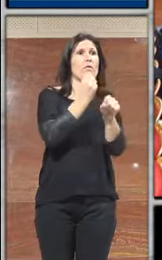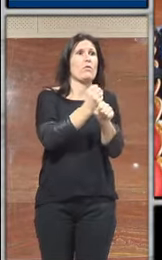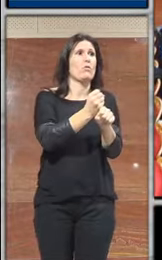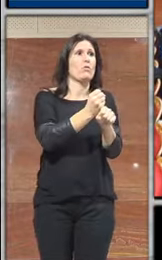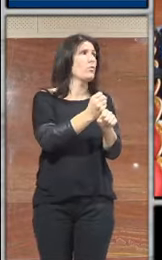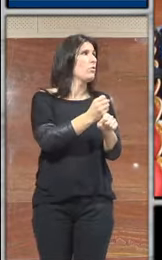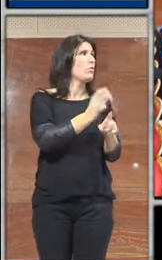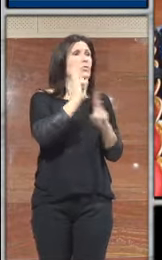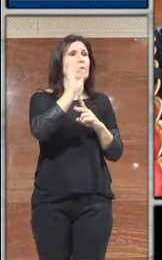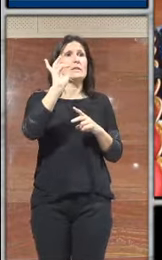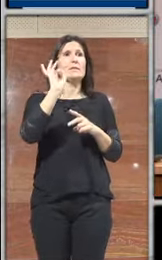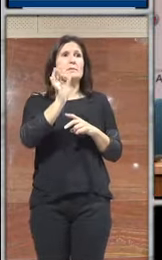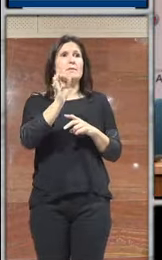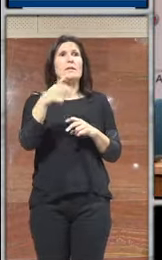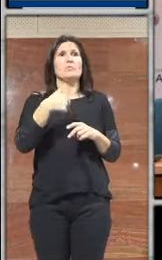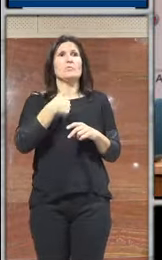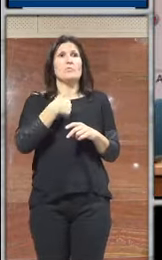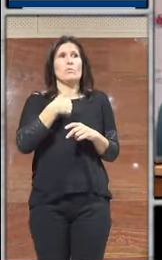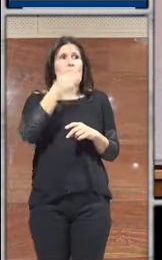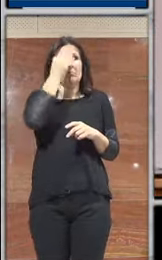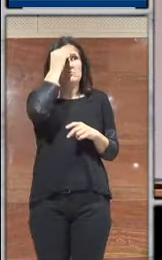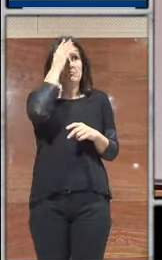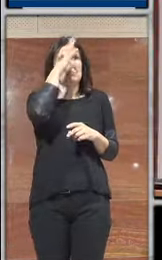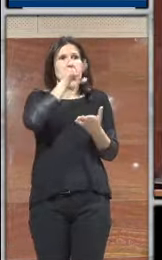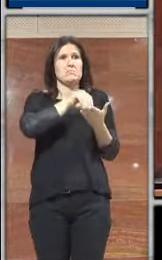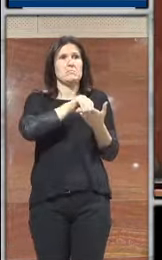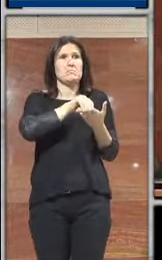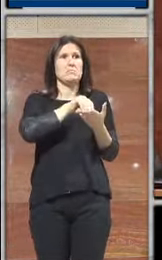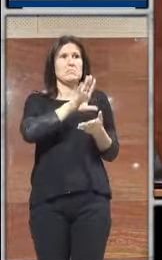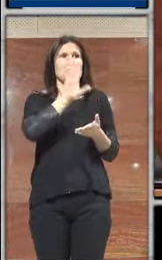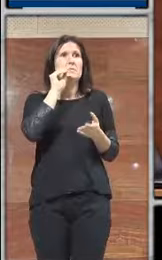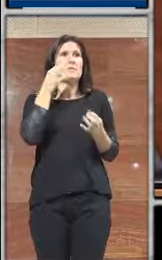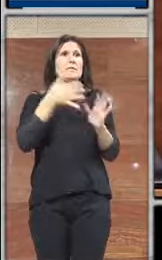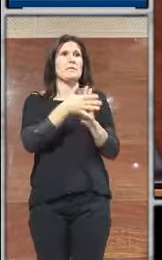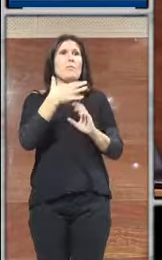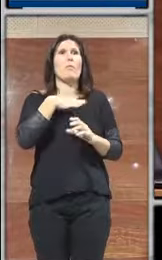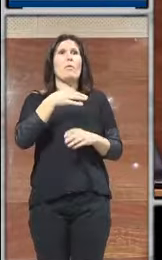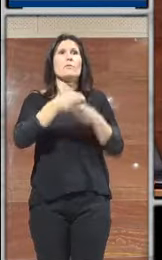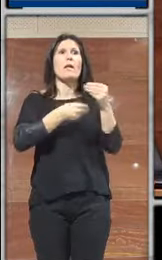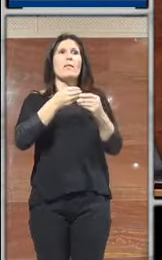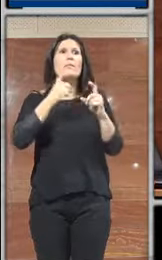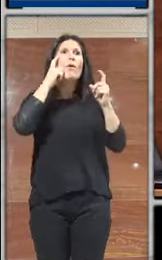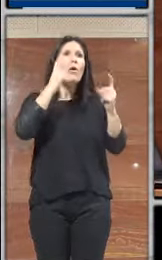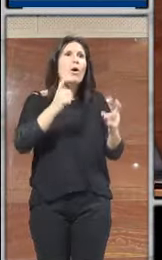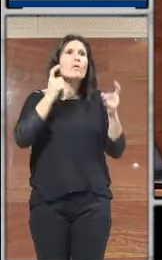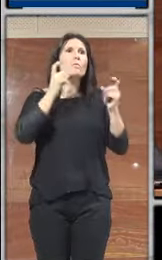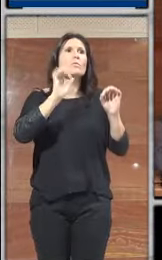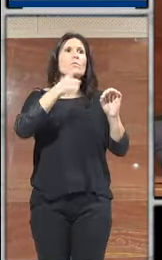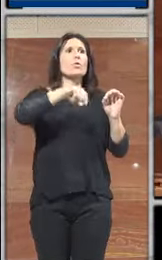Sí, yo al menos lo he entendido así en el sentido de decir que probablemente podemos hacer un esfuerzo como grupo, como equipo,